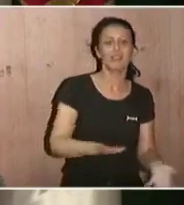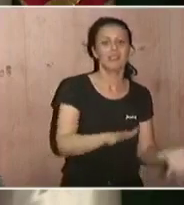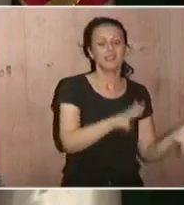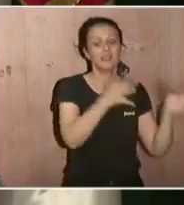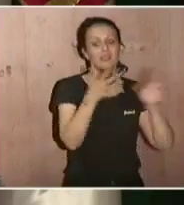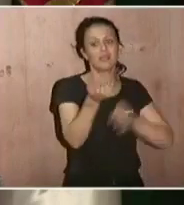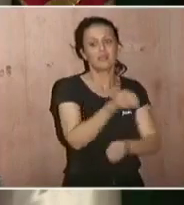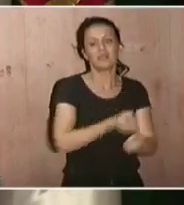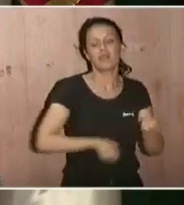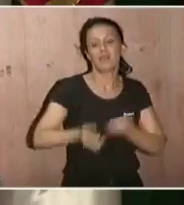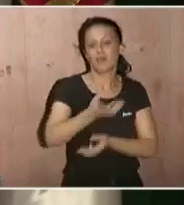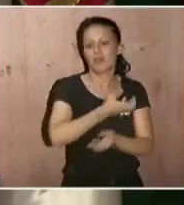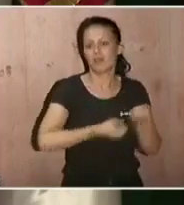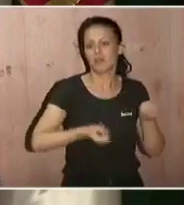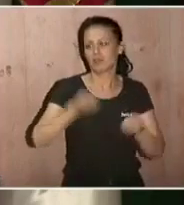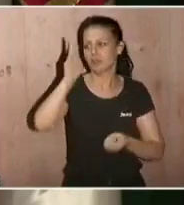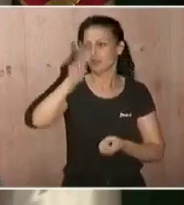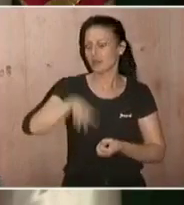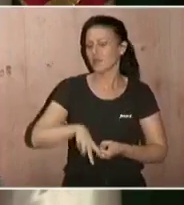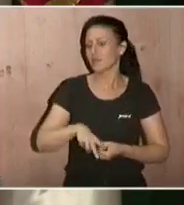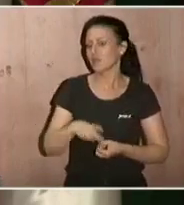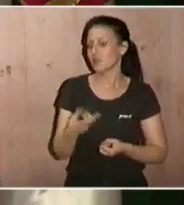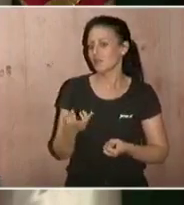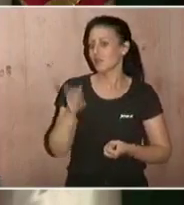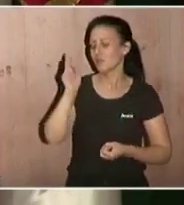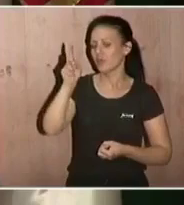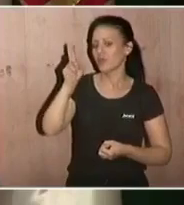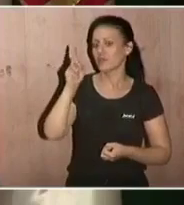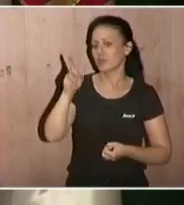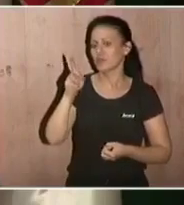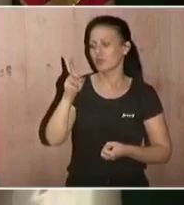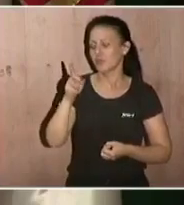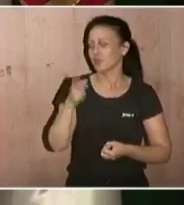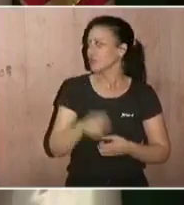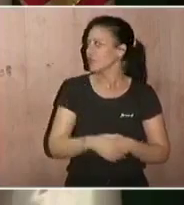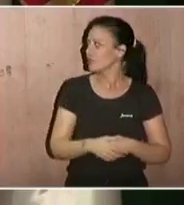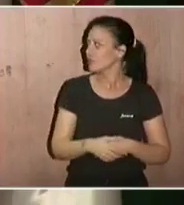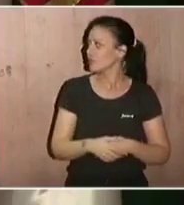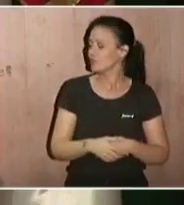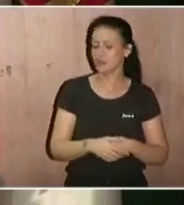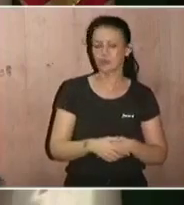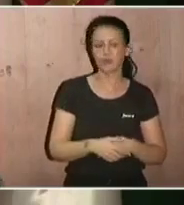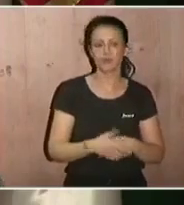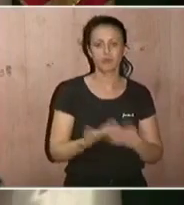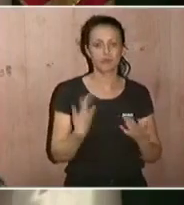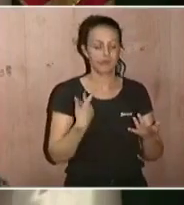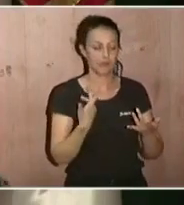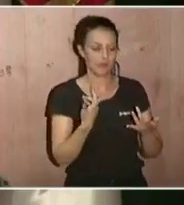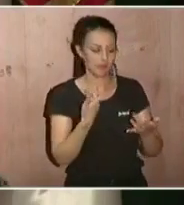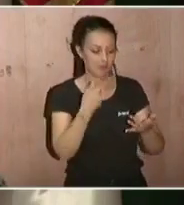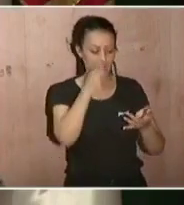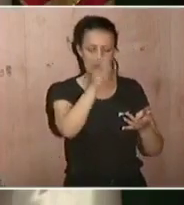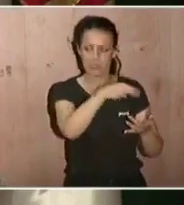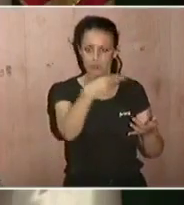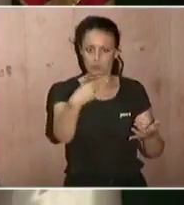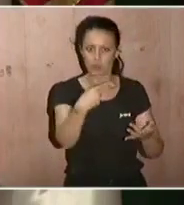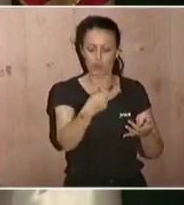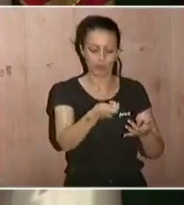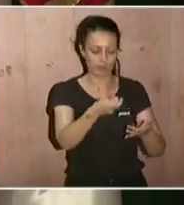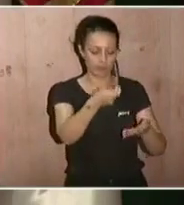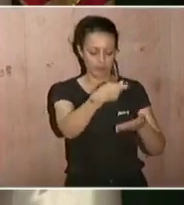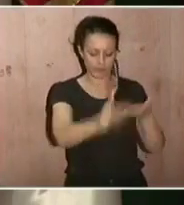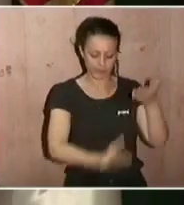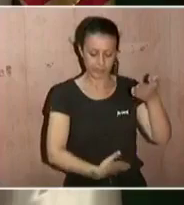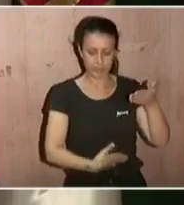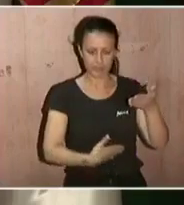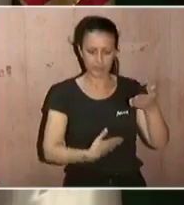también de relieve el profesor Díez. Los dictámenes te van llegando, pero enseguida